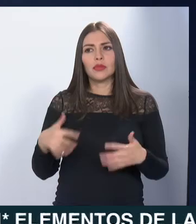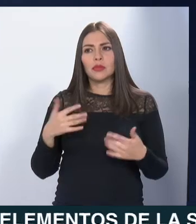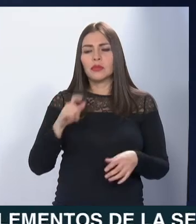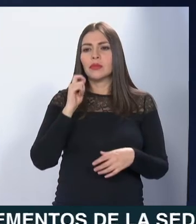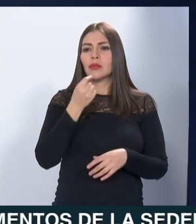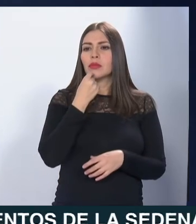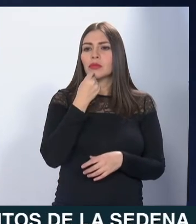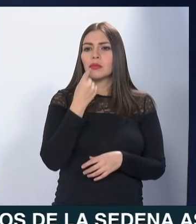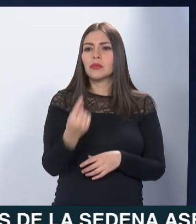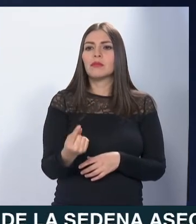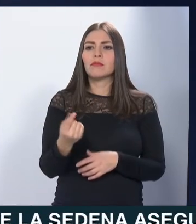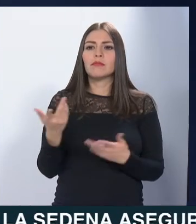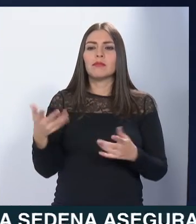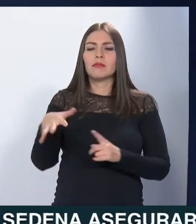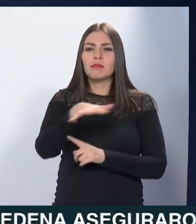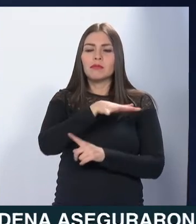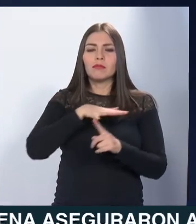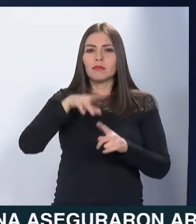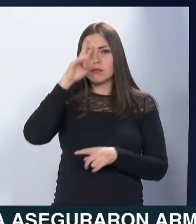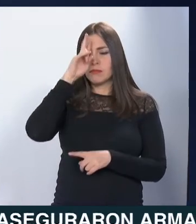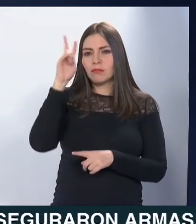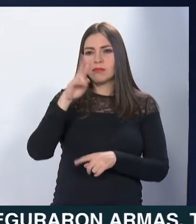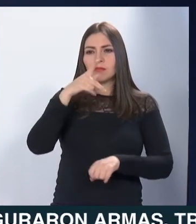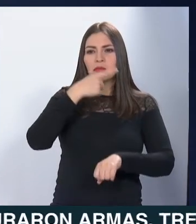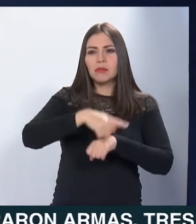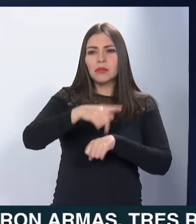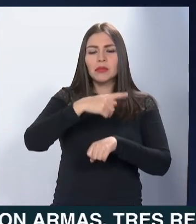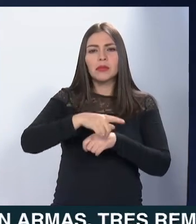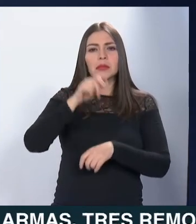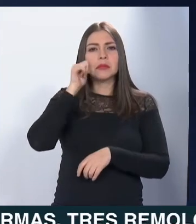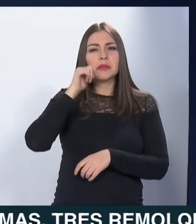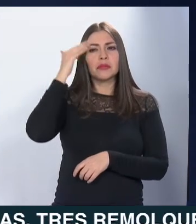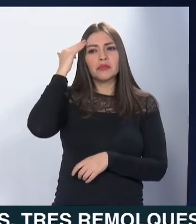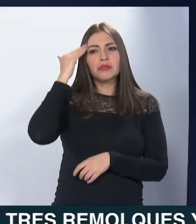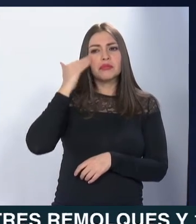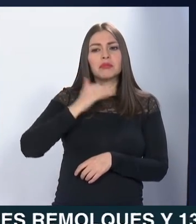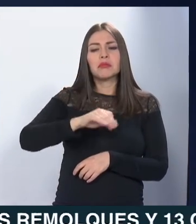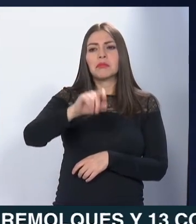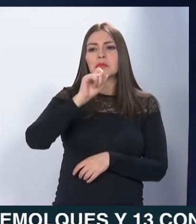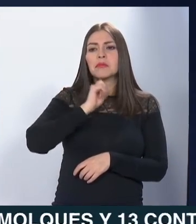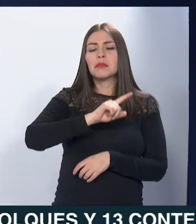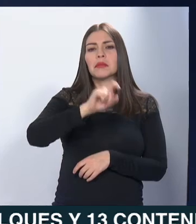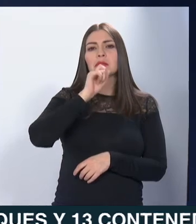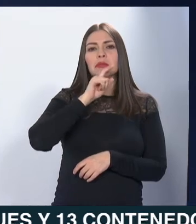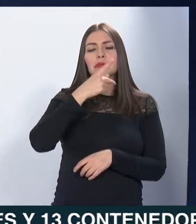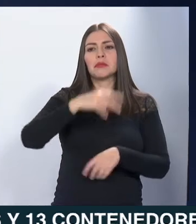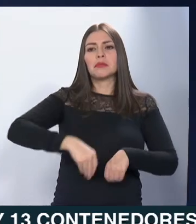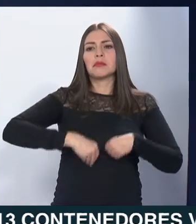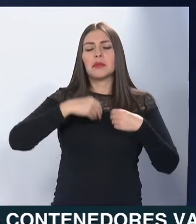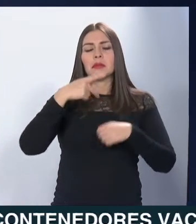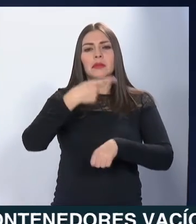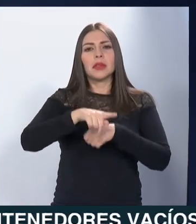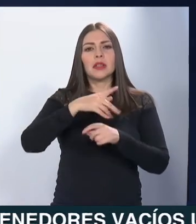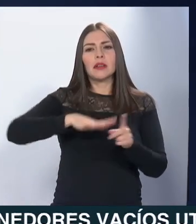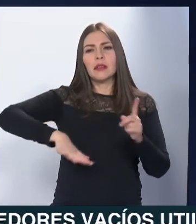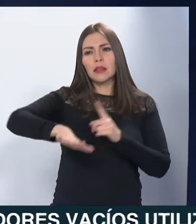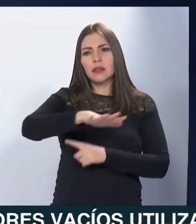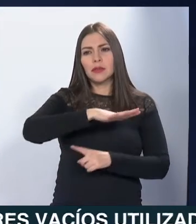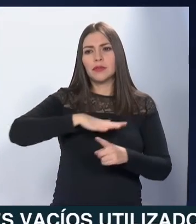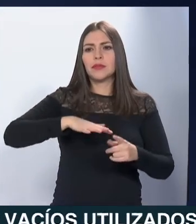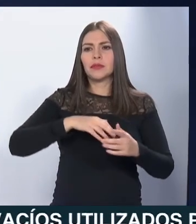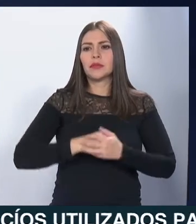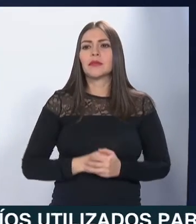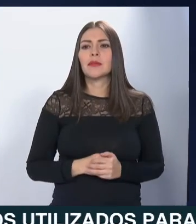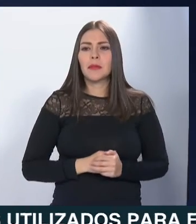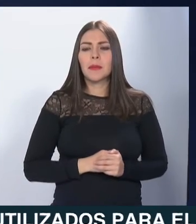un moderno salvaje, conectado por mucho tiempo a su computadora. Es una lección brutal que